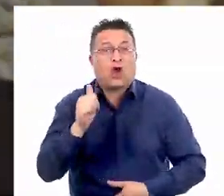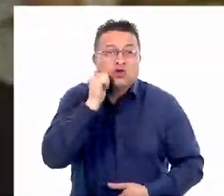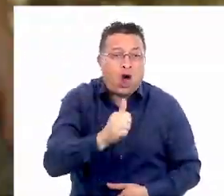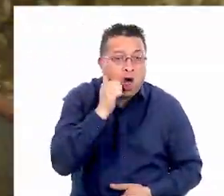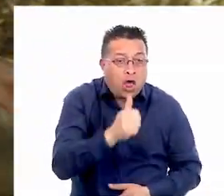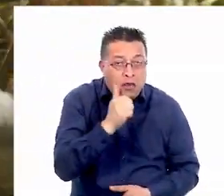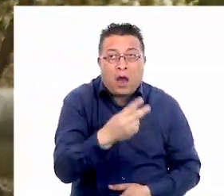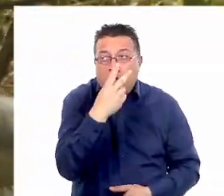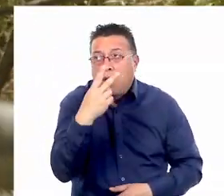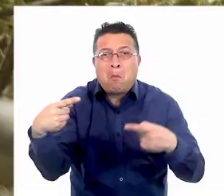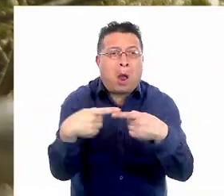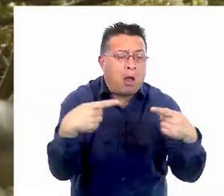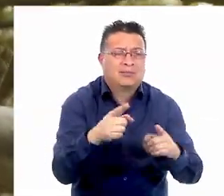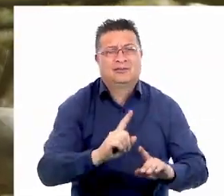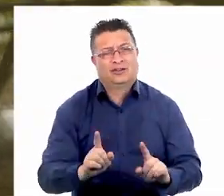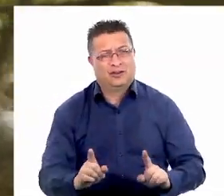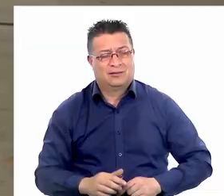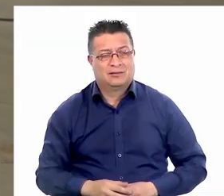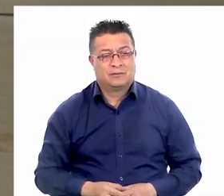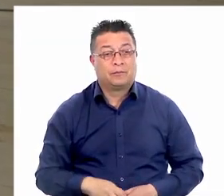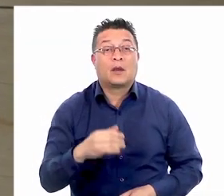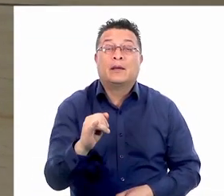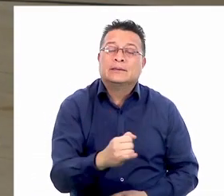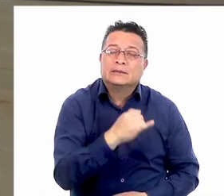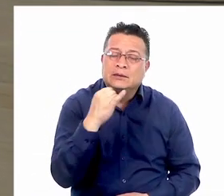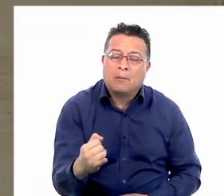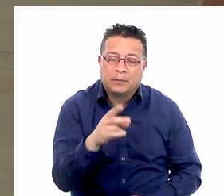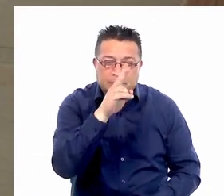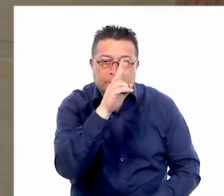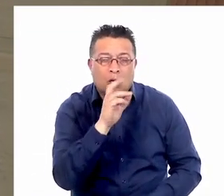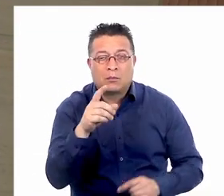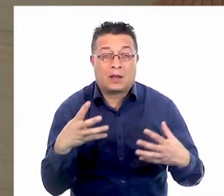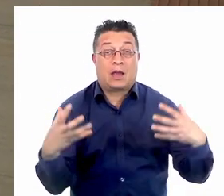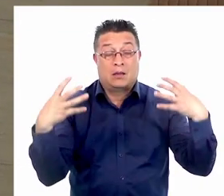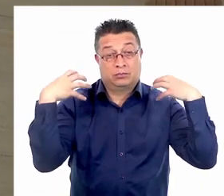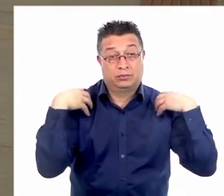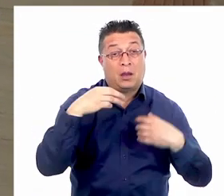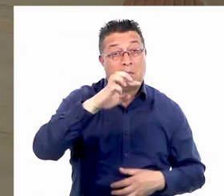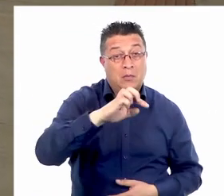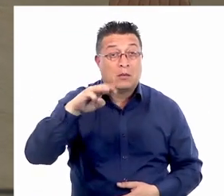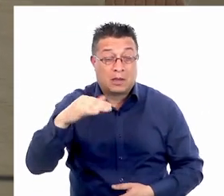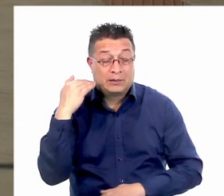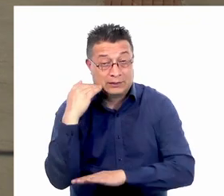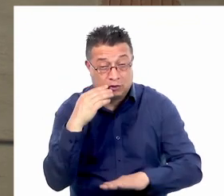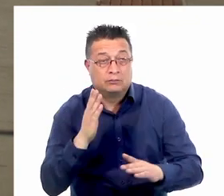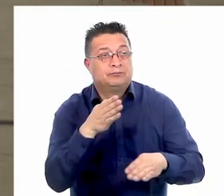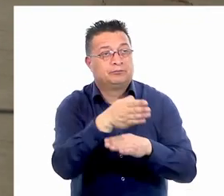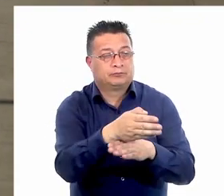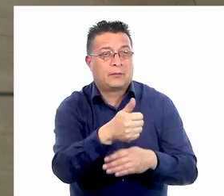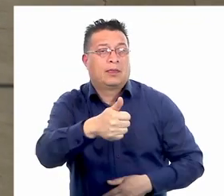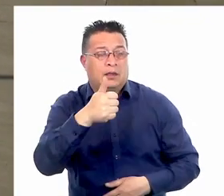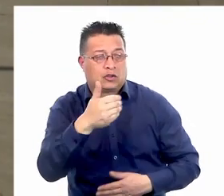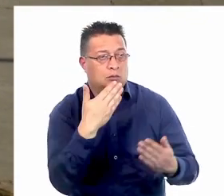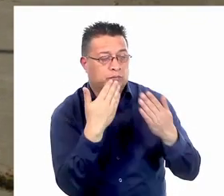niños no nos gusta estar todos los días viendo peleas. Siempre es como los apoderados de los niños van a hablar